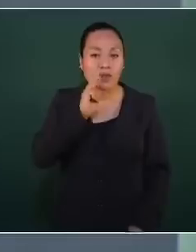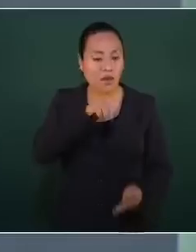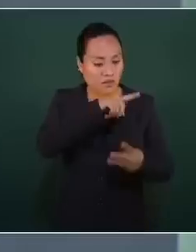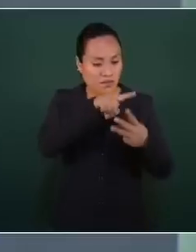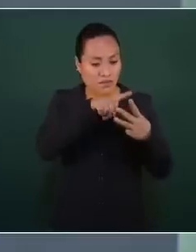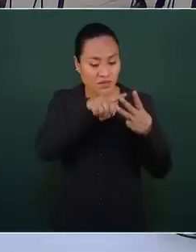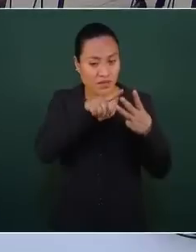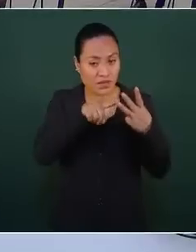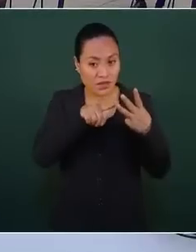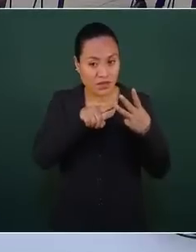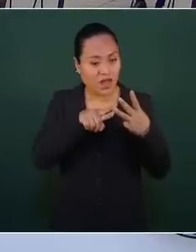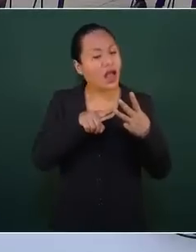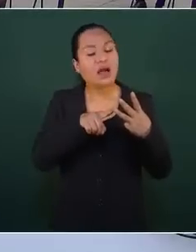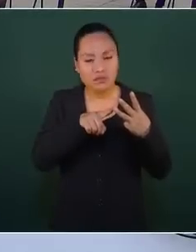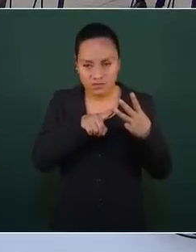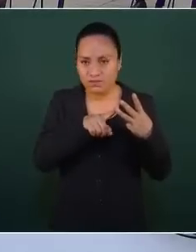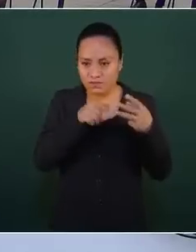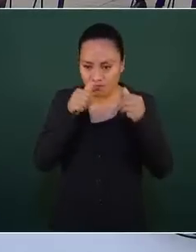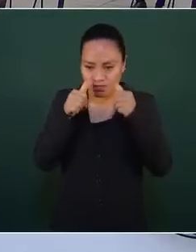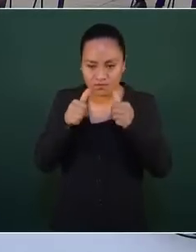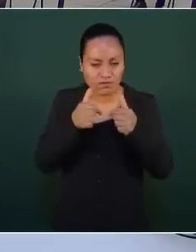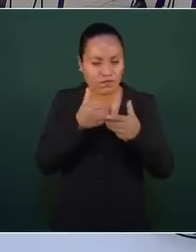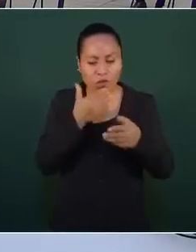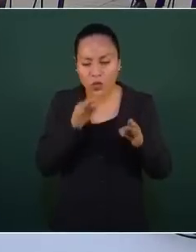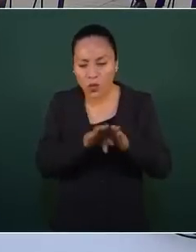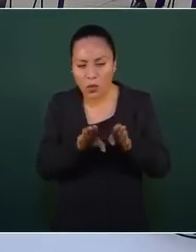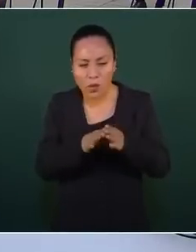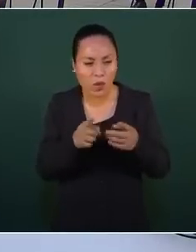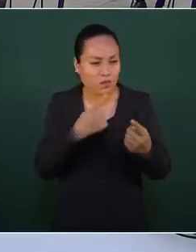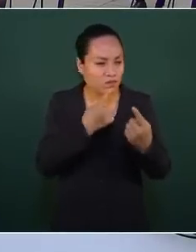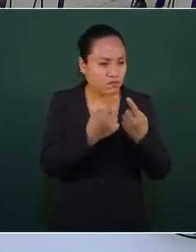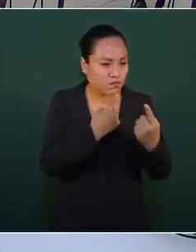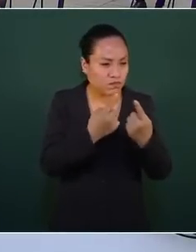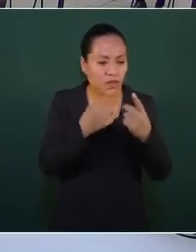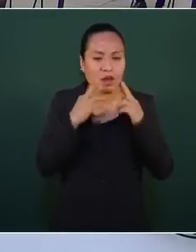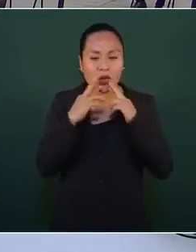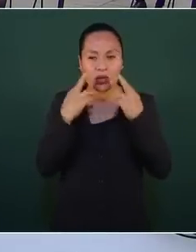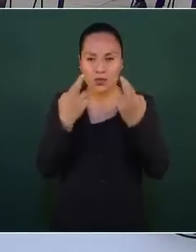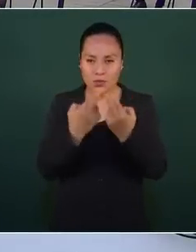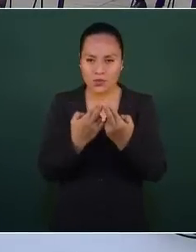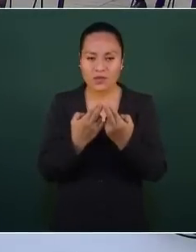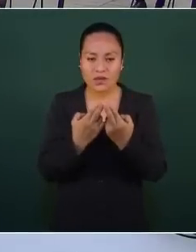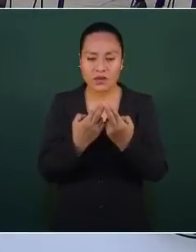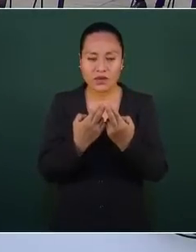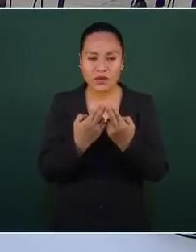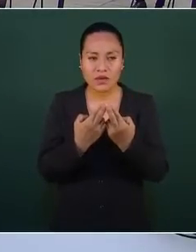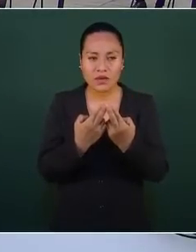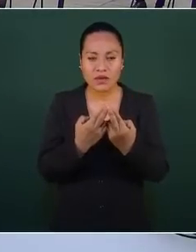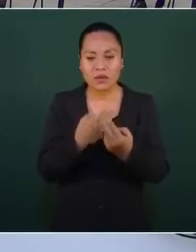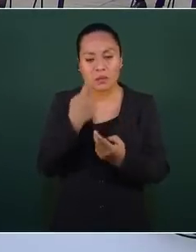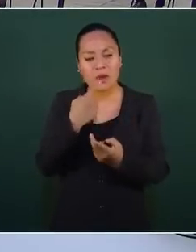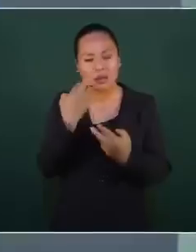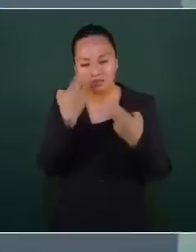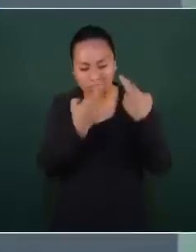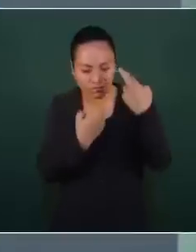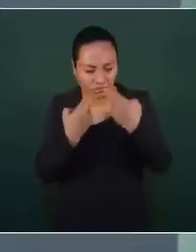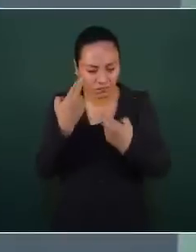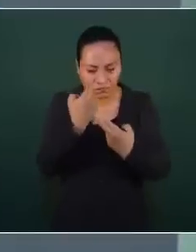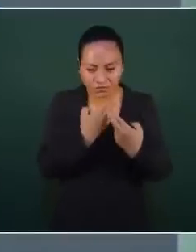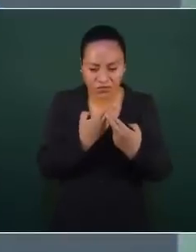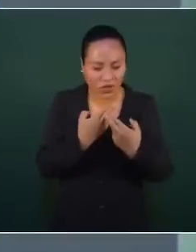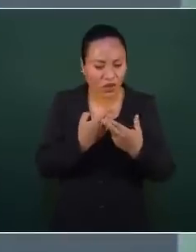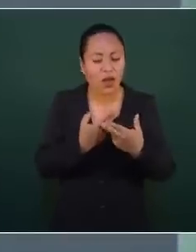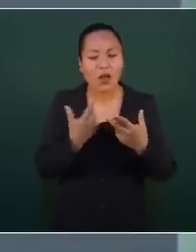va a coordinar una reunión para revisar todo lo que tiene que